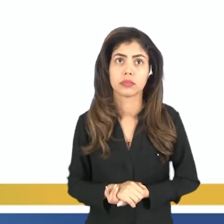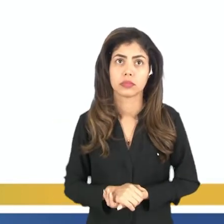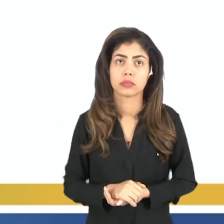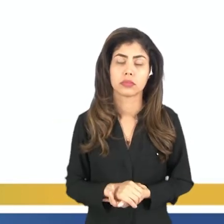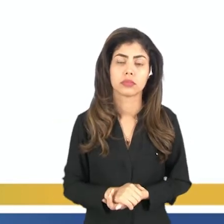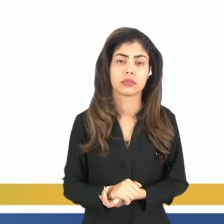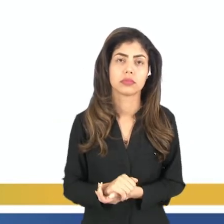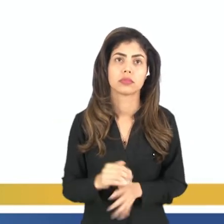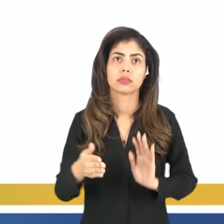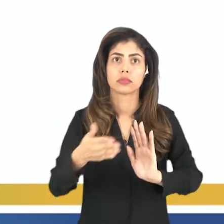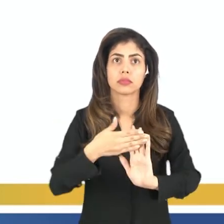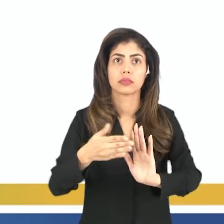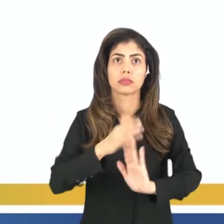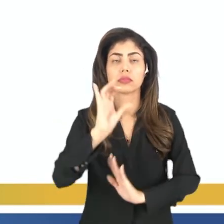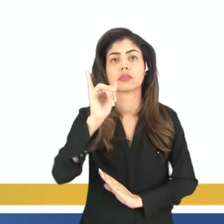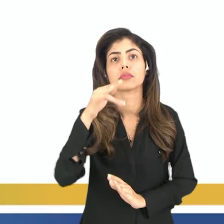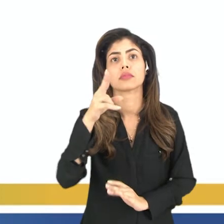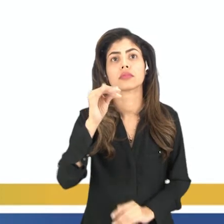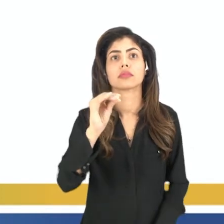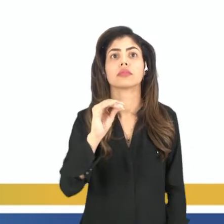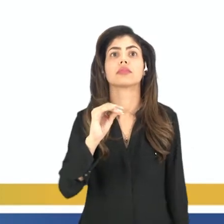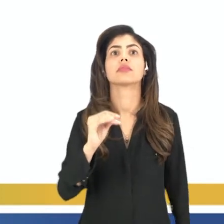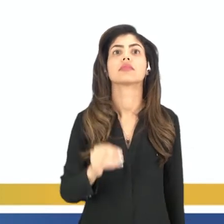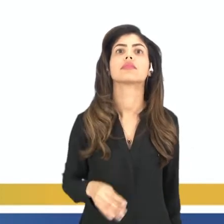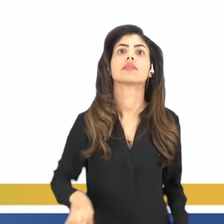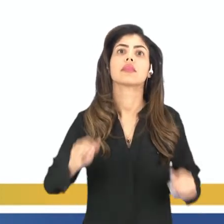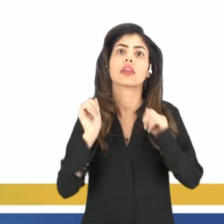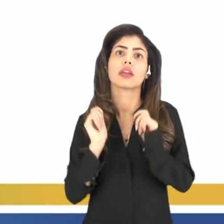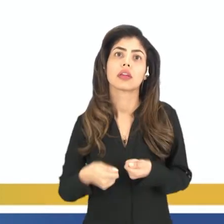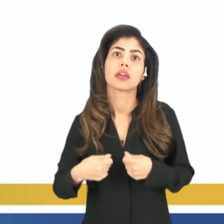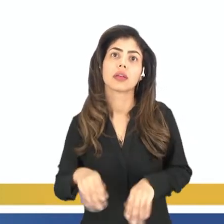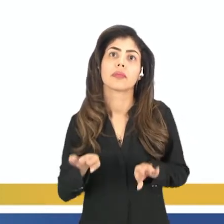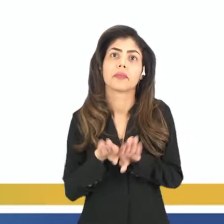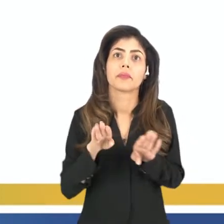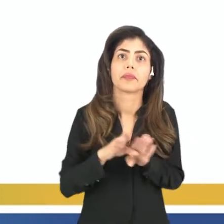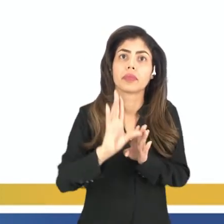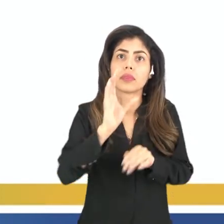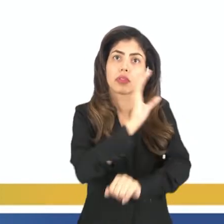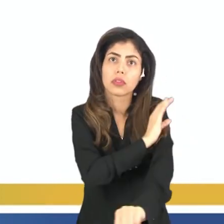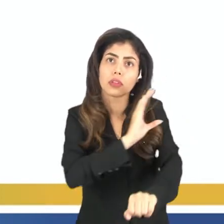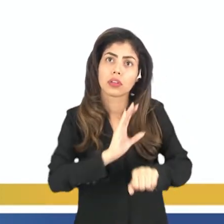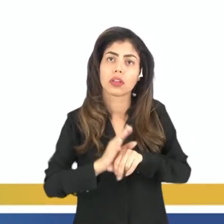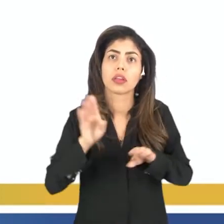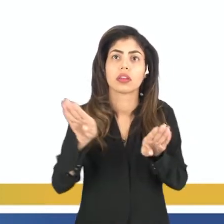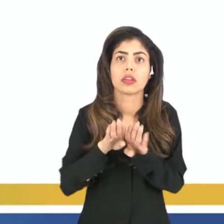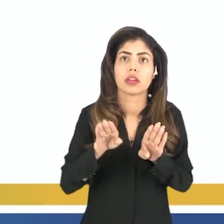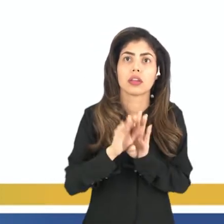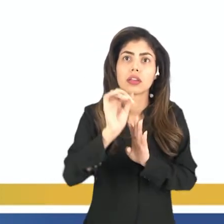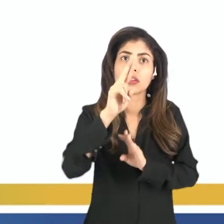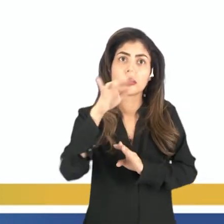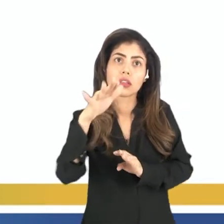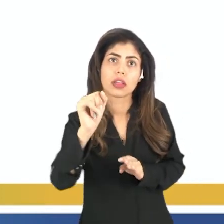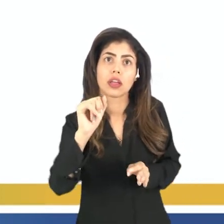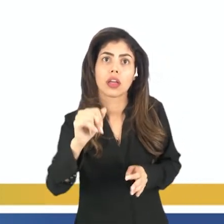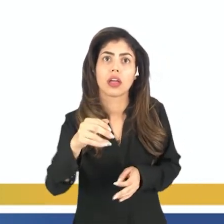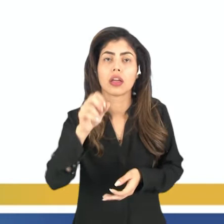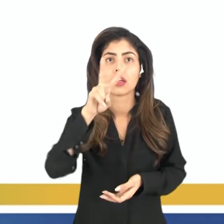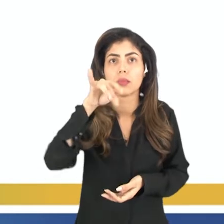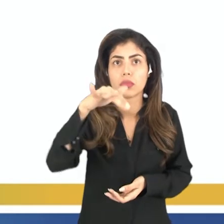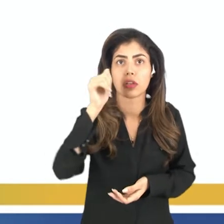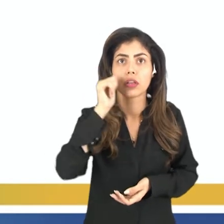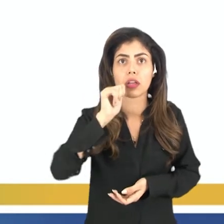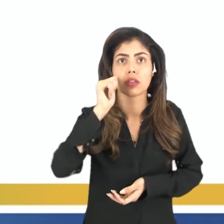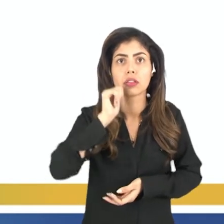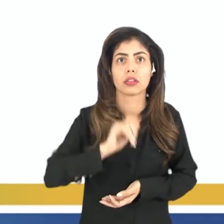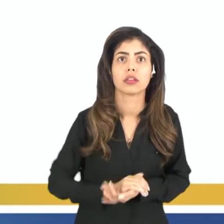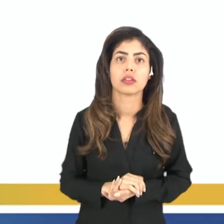y promotor de sus cambios. Ello debe a que culturalmente los roles asignados a los varones y a